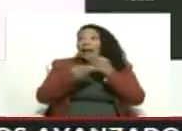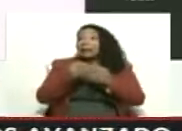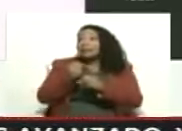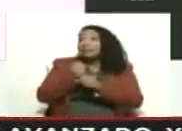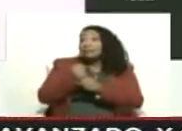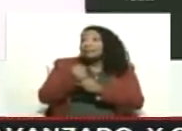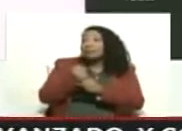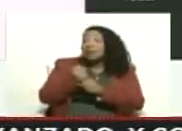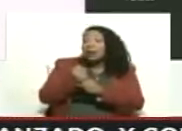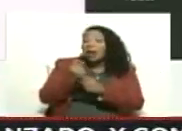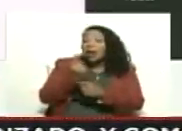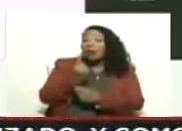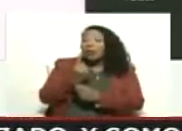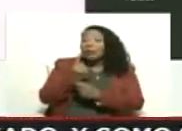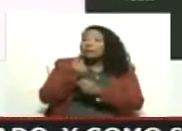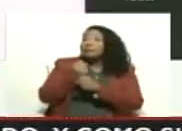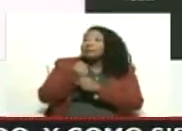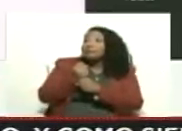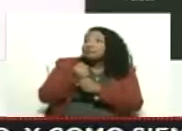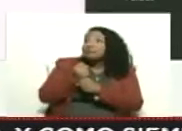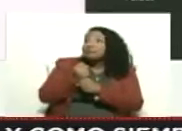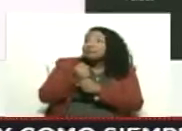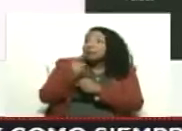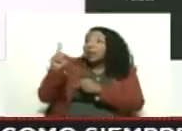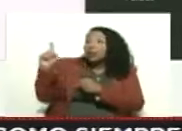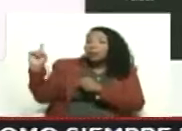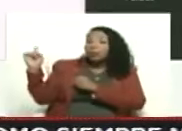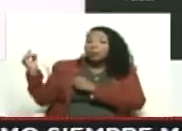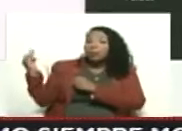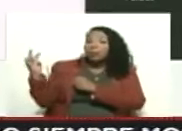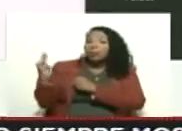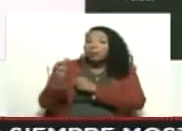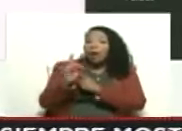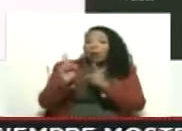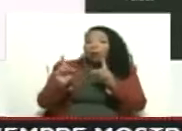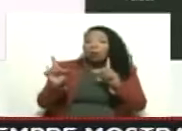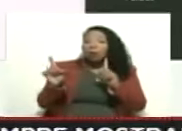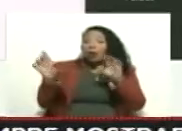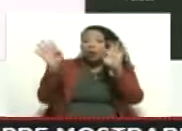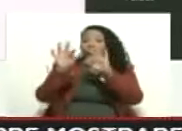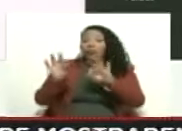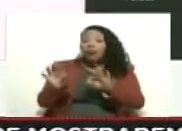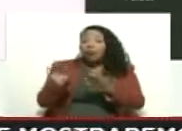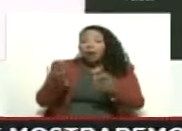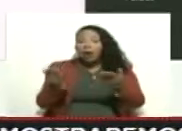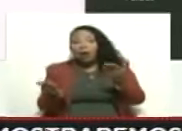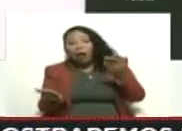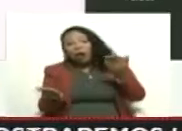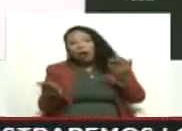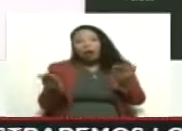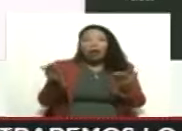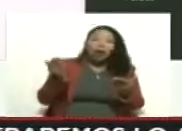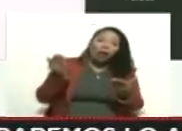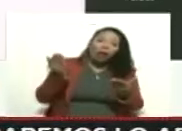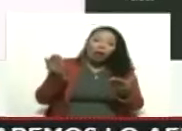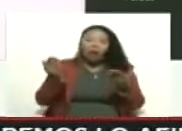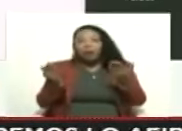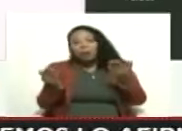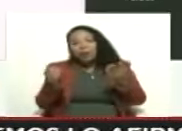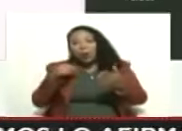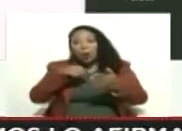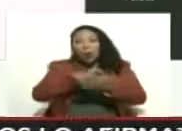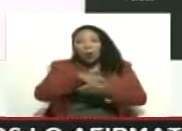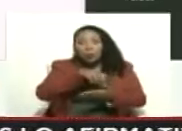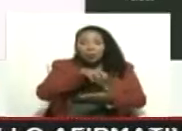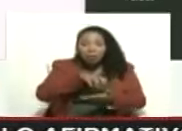y ellos pasan por ahí por las vías de la desestabilización por las vías de los golpes de